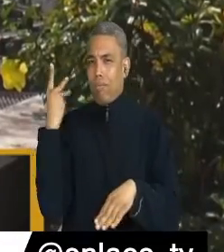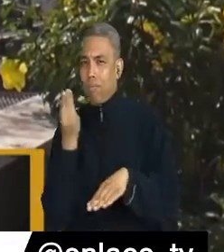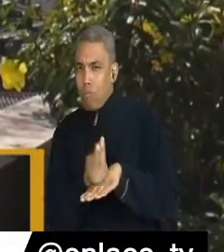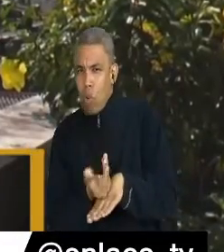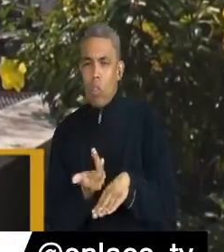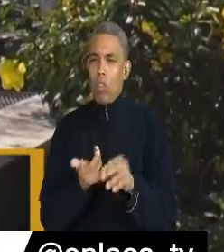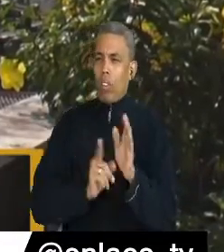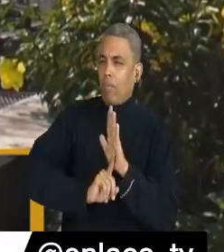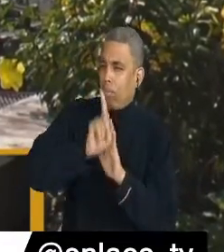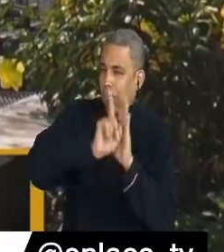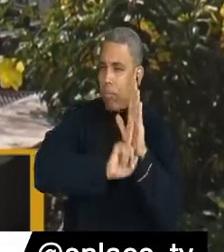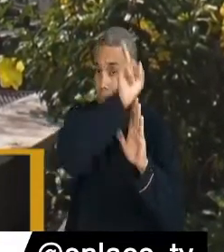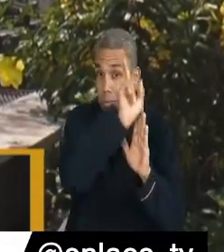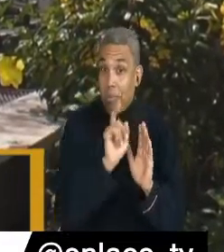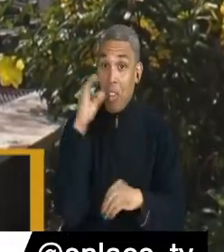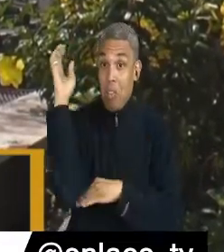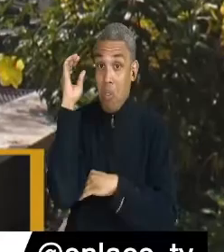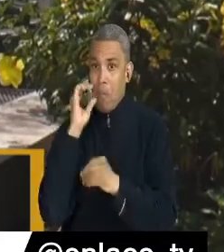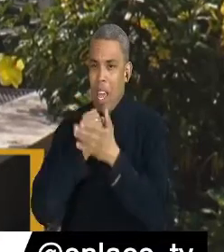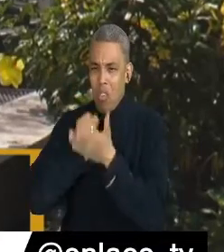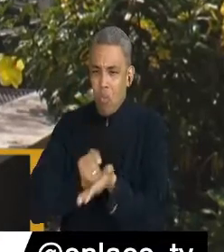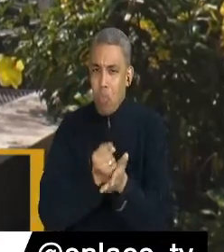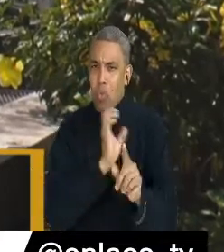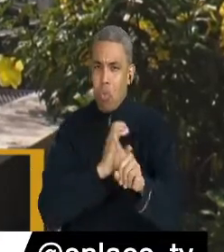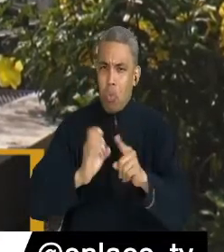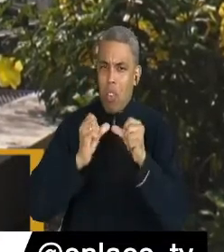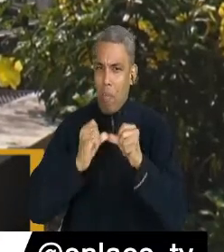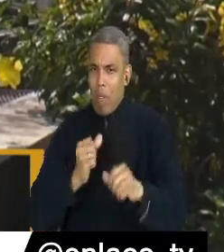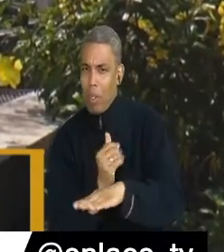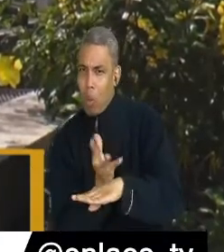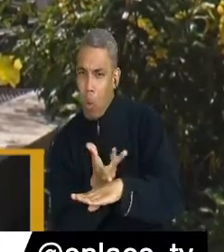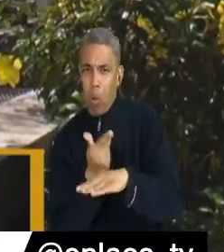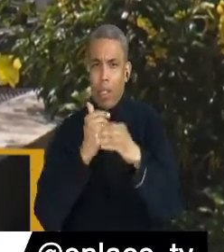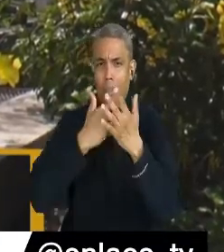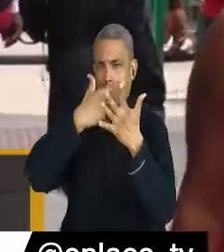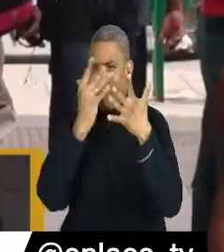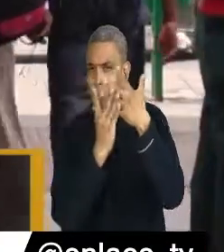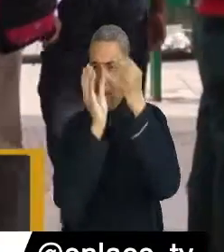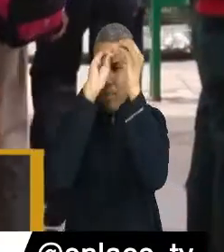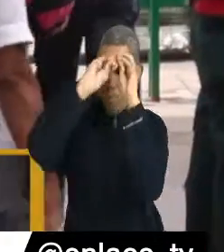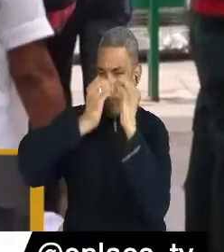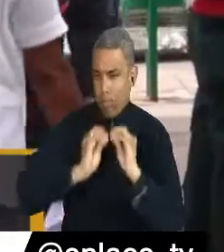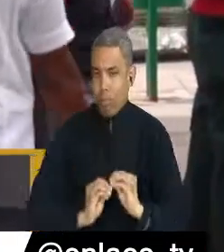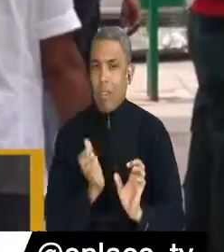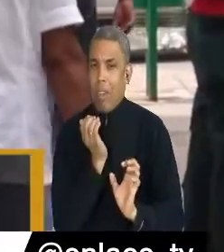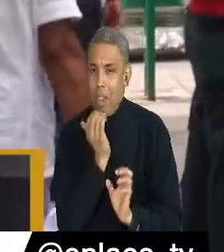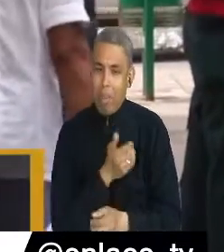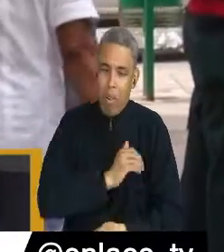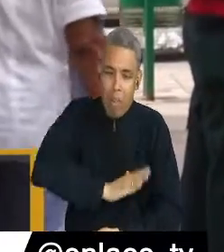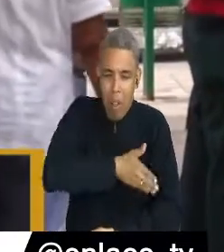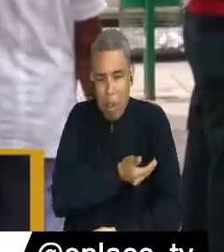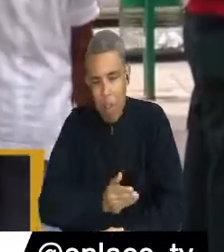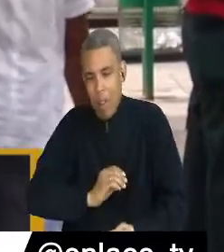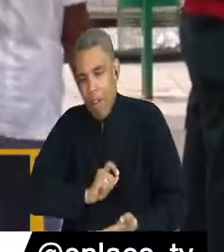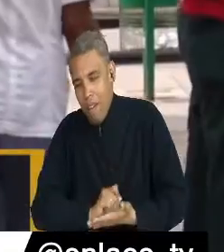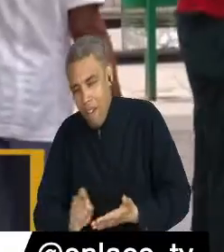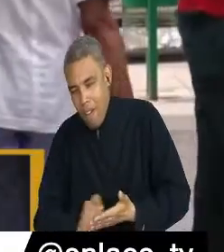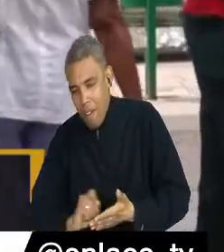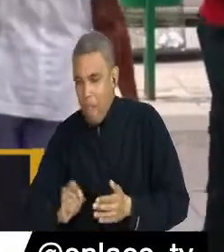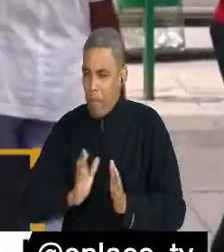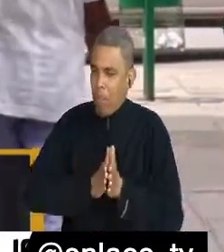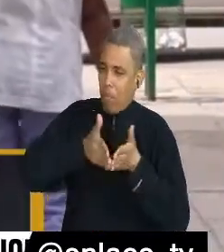aportes sustanciales al desarrollo de la cultura y las artes tanto por el trabajo que han realizado como por el impacto que su obra ha tenido en el campo